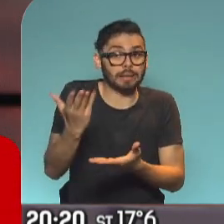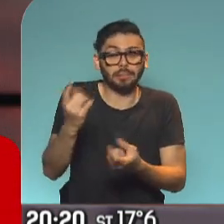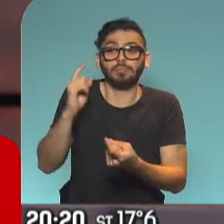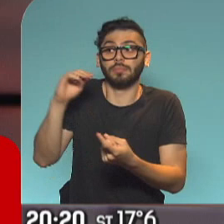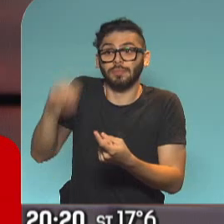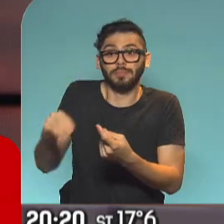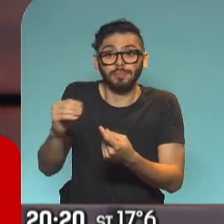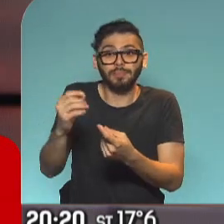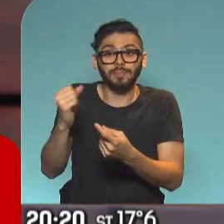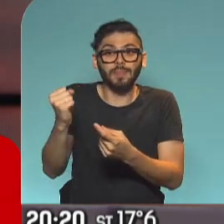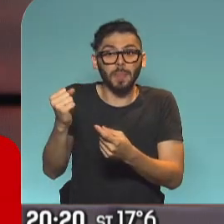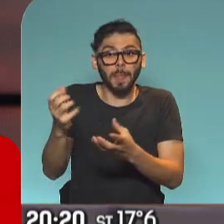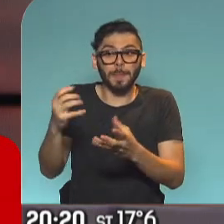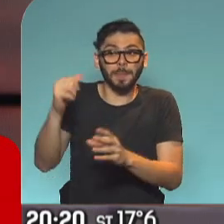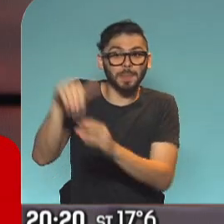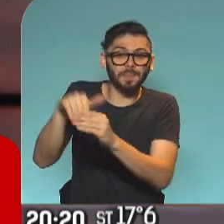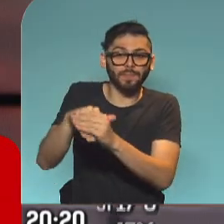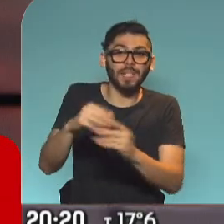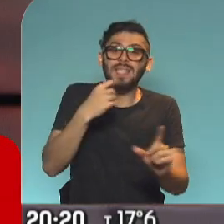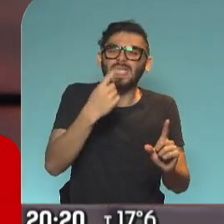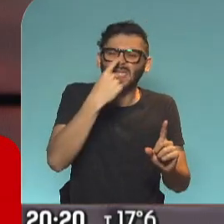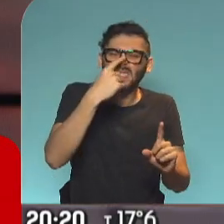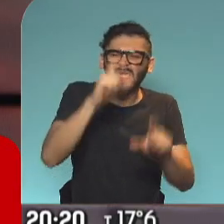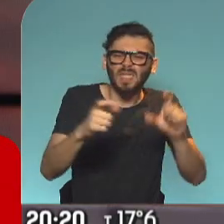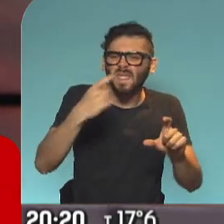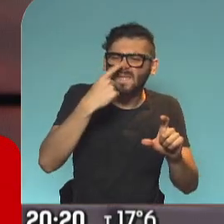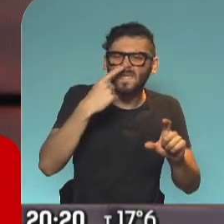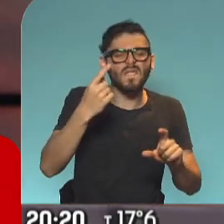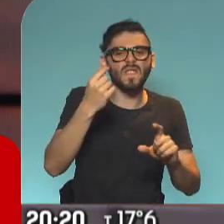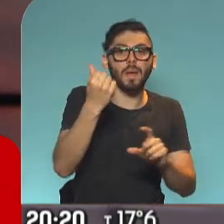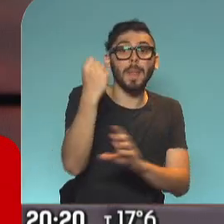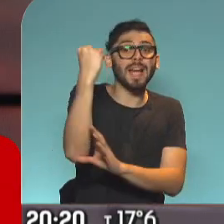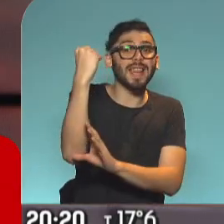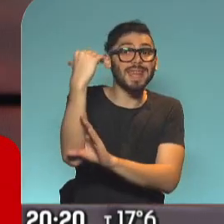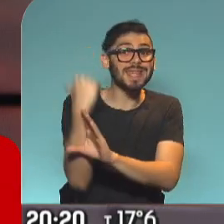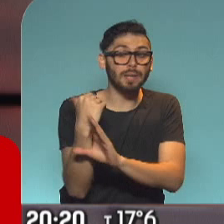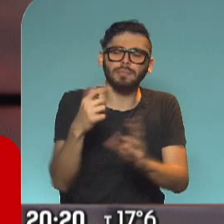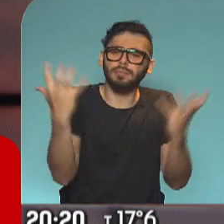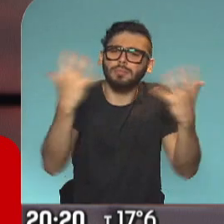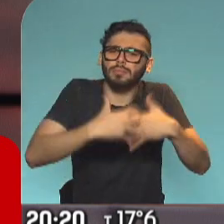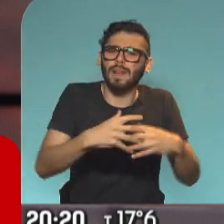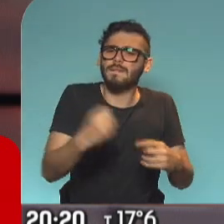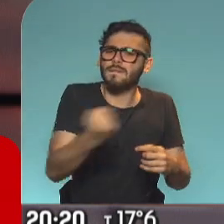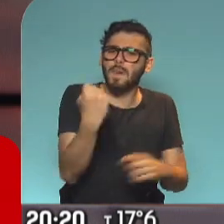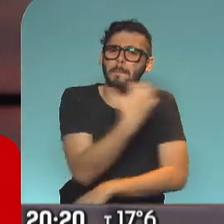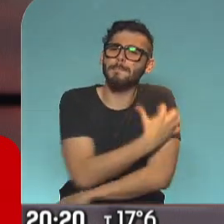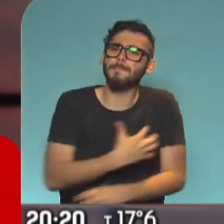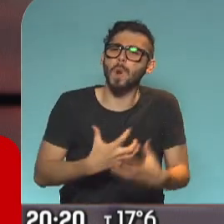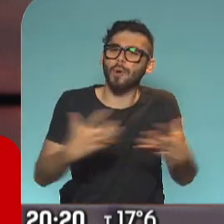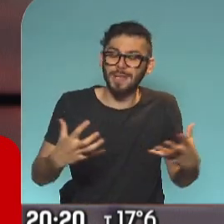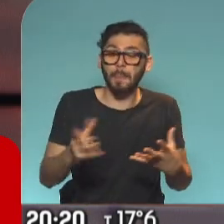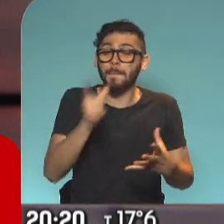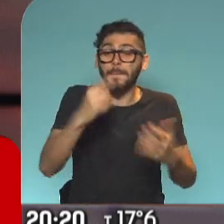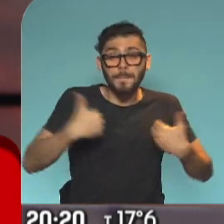lo que está avalando es que aumente el número de pobres en Argentina. Eso es así. Y a mí me parece, a título personal, que en este sentido el gobierno no solamente tiene que dar la